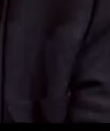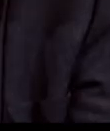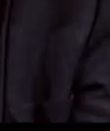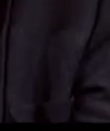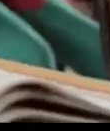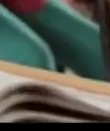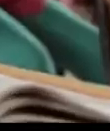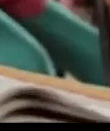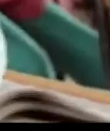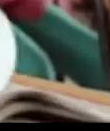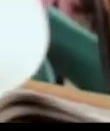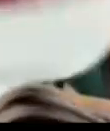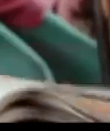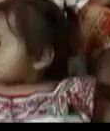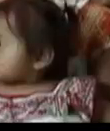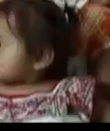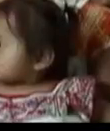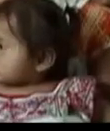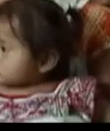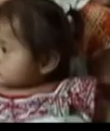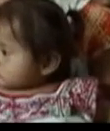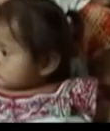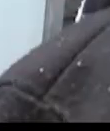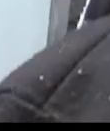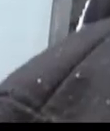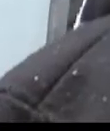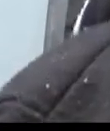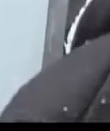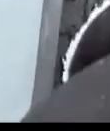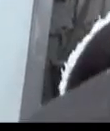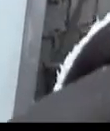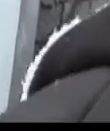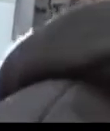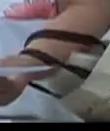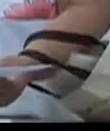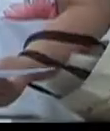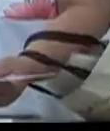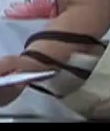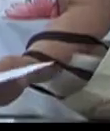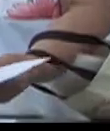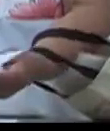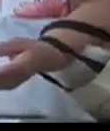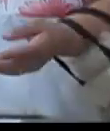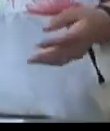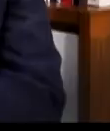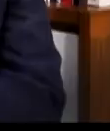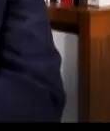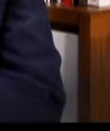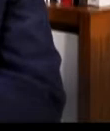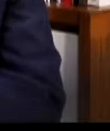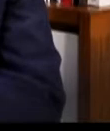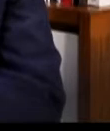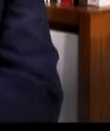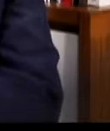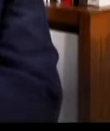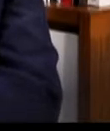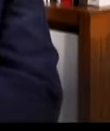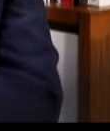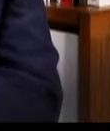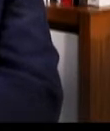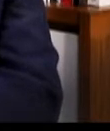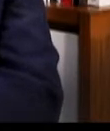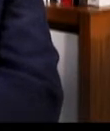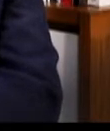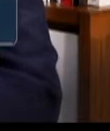PUED, delinea a la Agencia Informativa de Educación el perfil de este programa universitario. Nos une